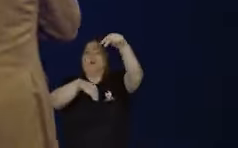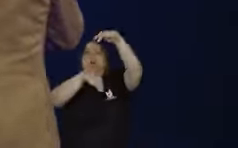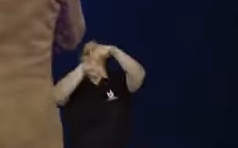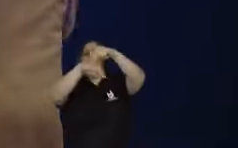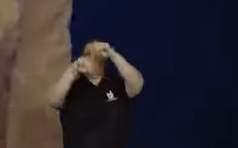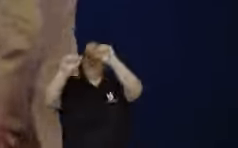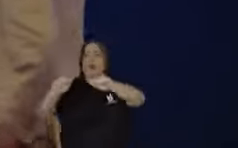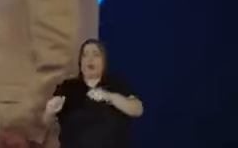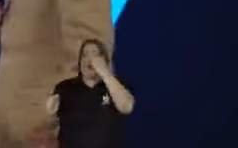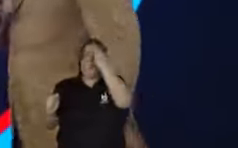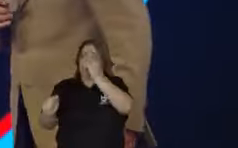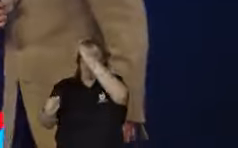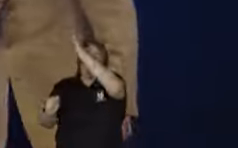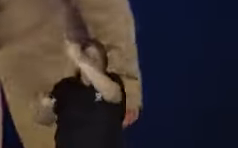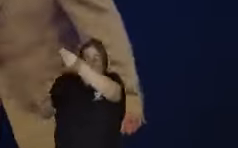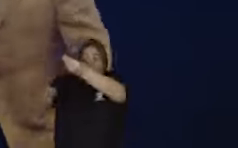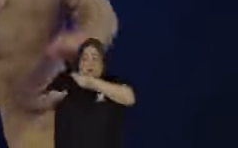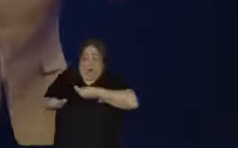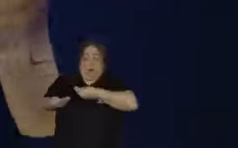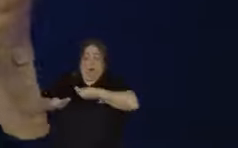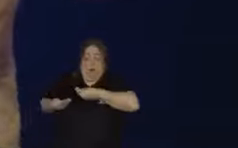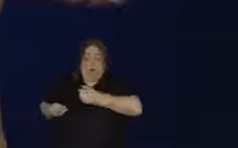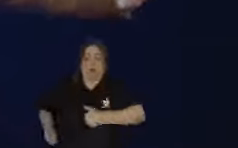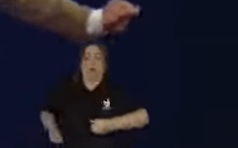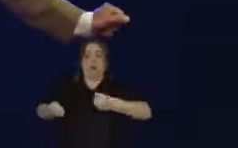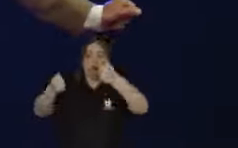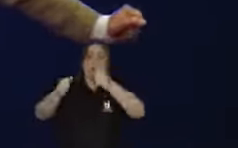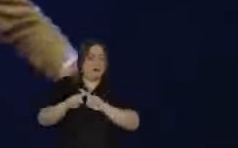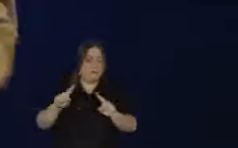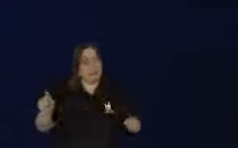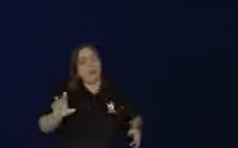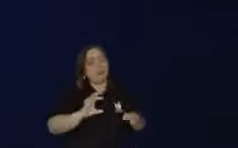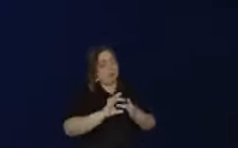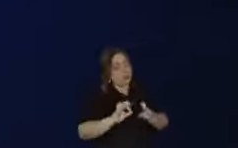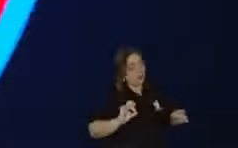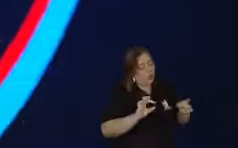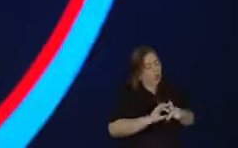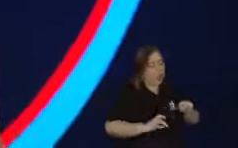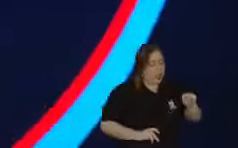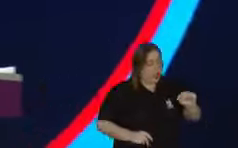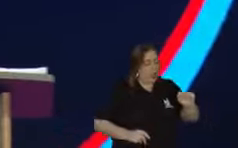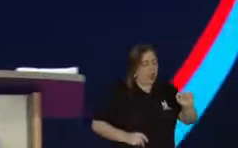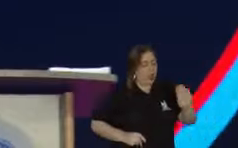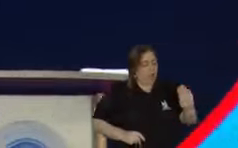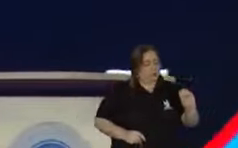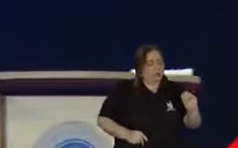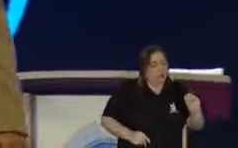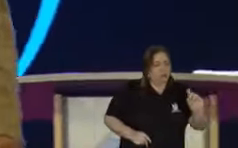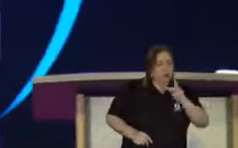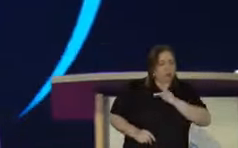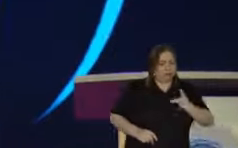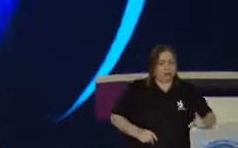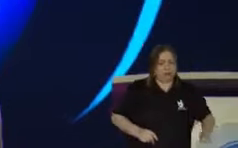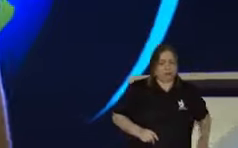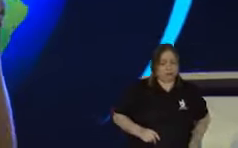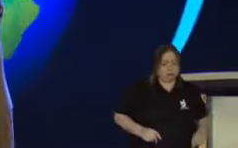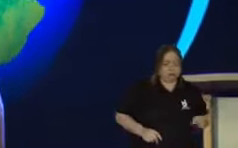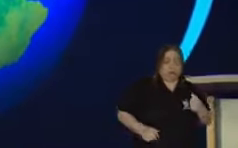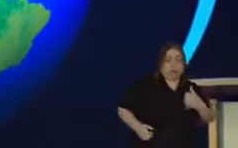Así que estaba Nabucodonosor, inflado por su gloria, por sus éxitos. Y del cielo dijeron, a este